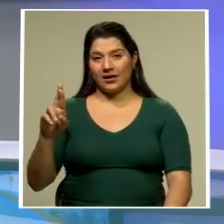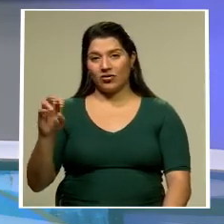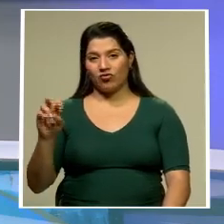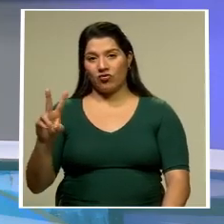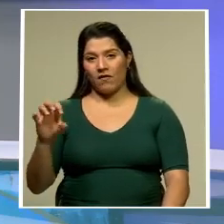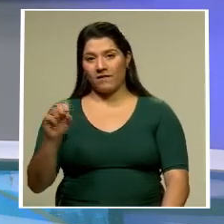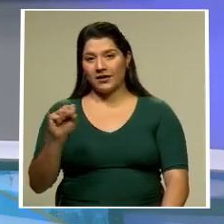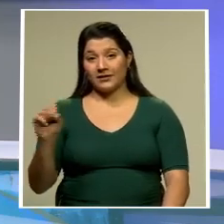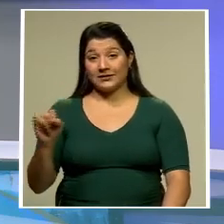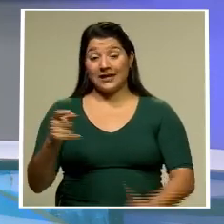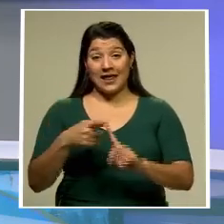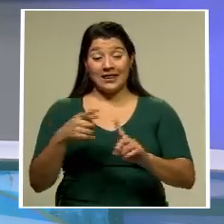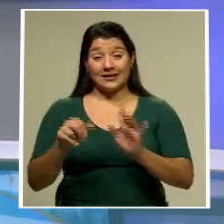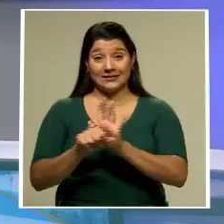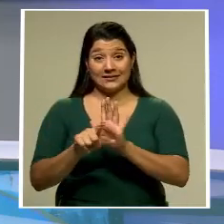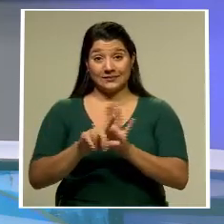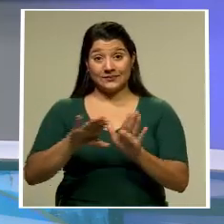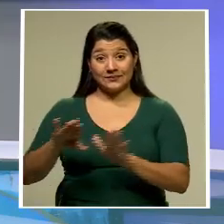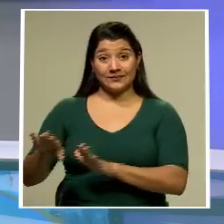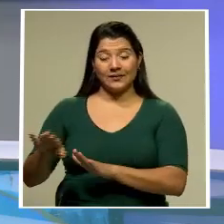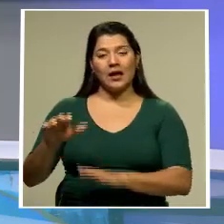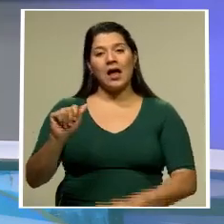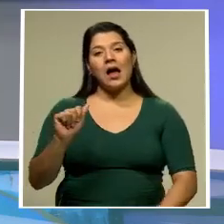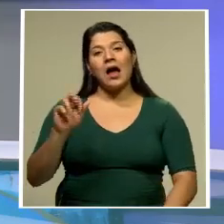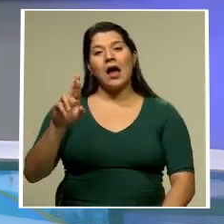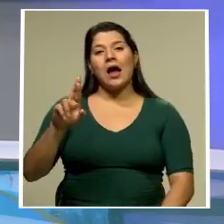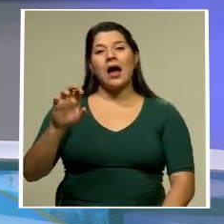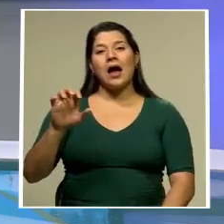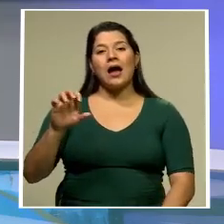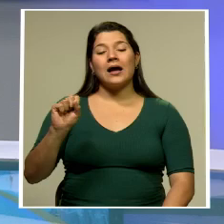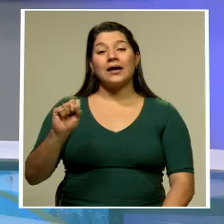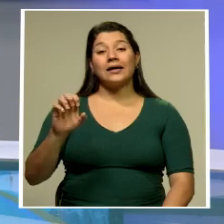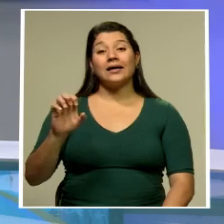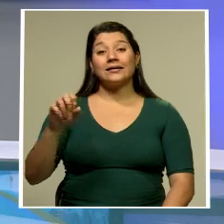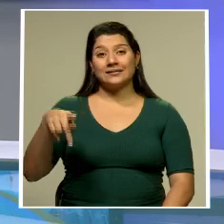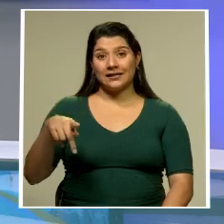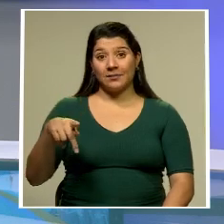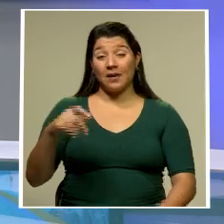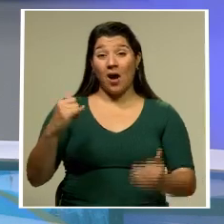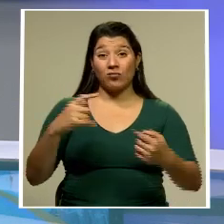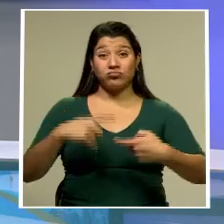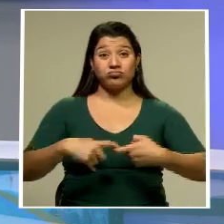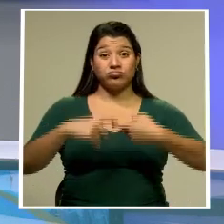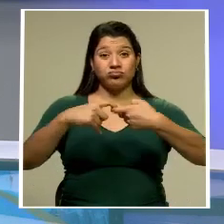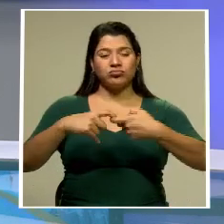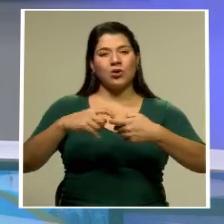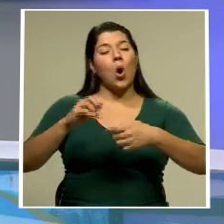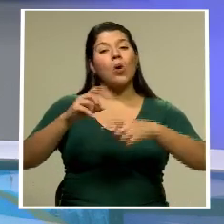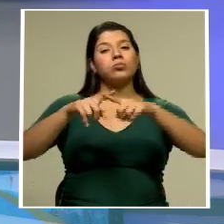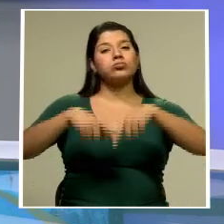Congreso. La Autoridad Reguladora de los Servicios Públicos, ARECEP, suspendió la rebaja del